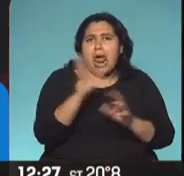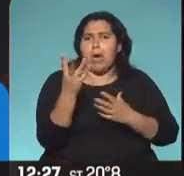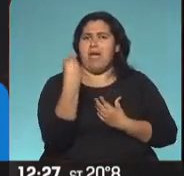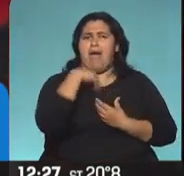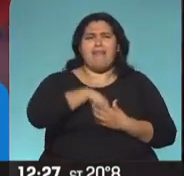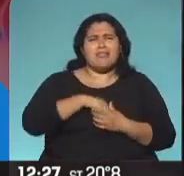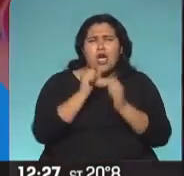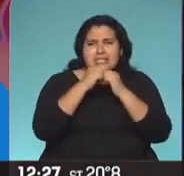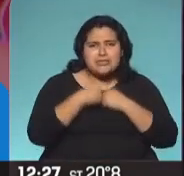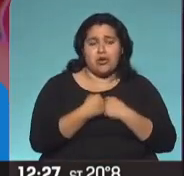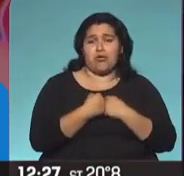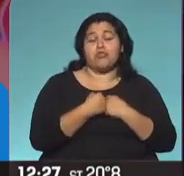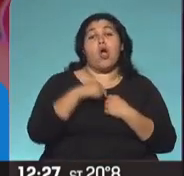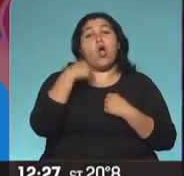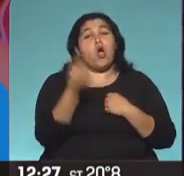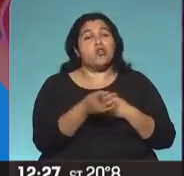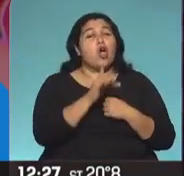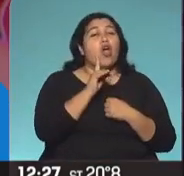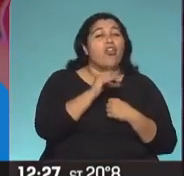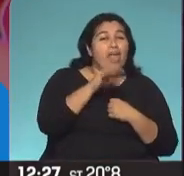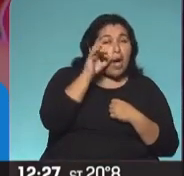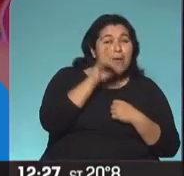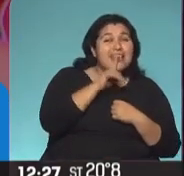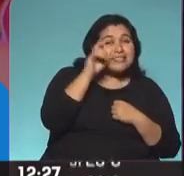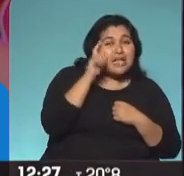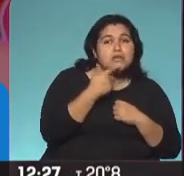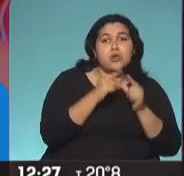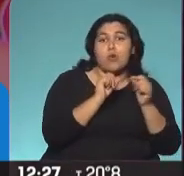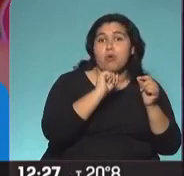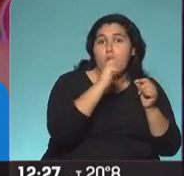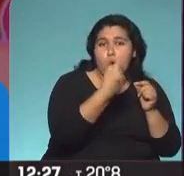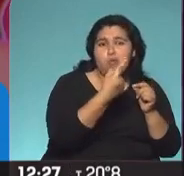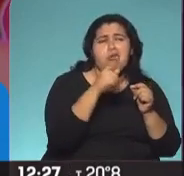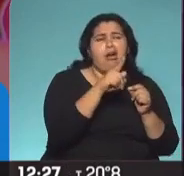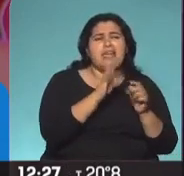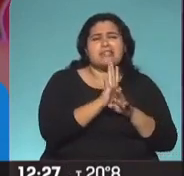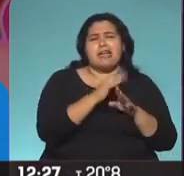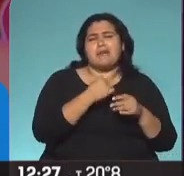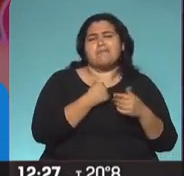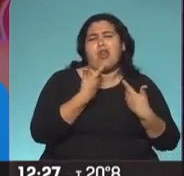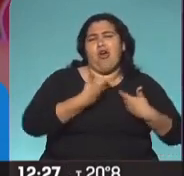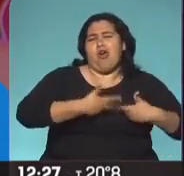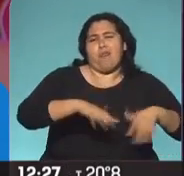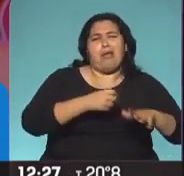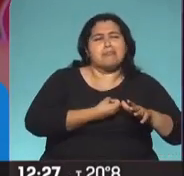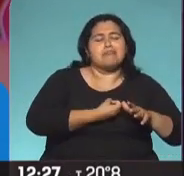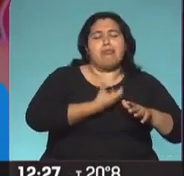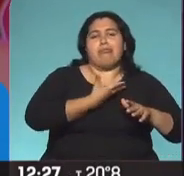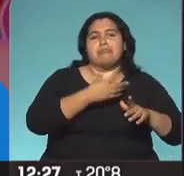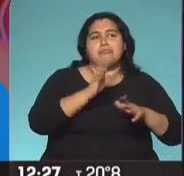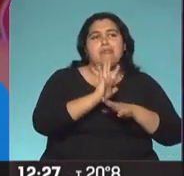1 que es menos frecuente es así puede ser muy florida la sintomatología pero ocurre en un porcentaje